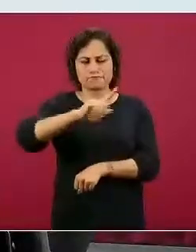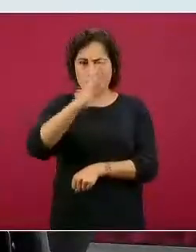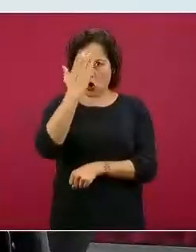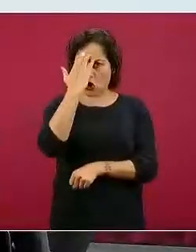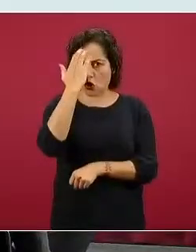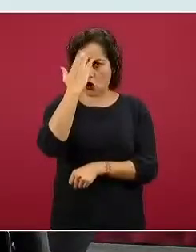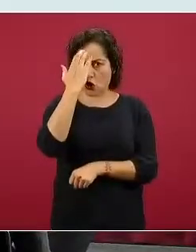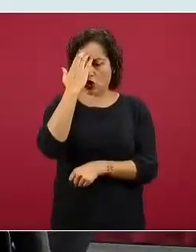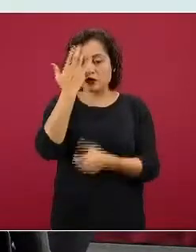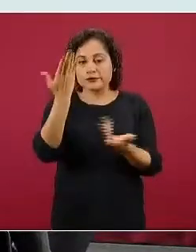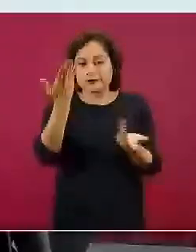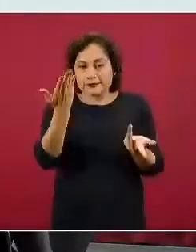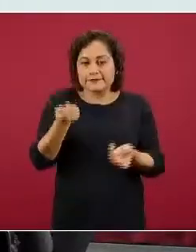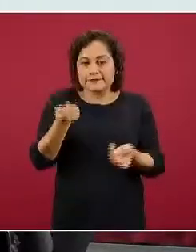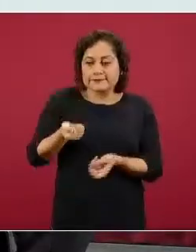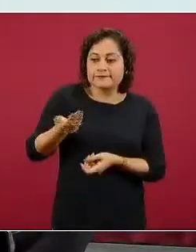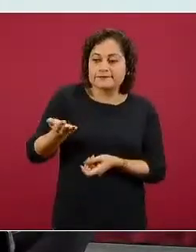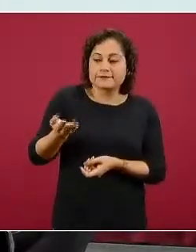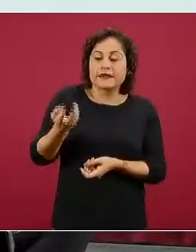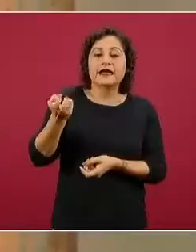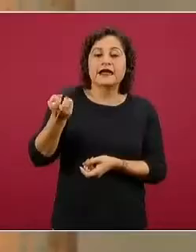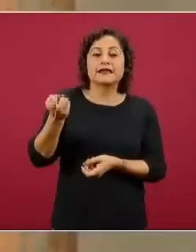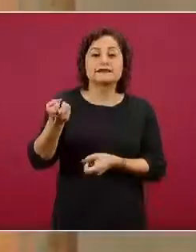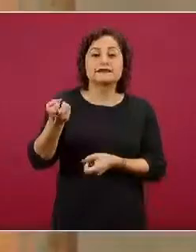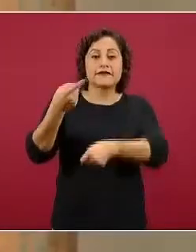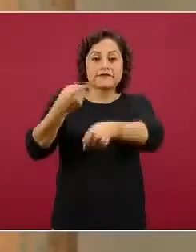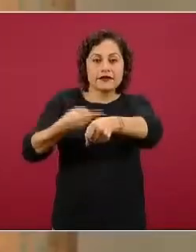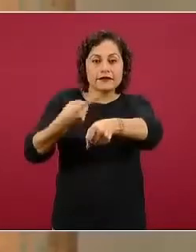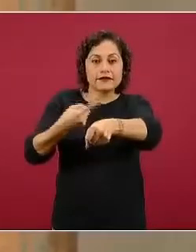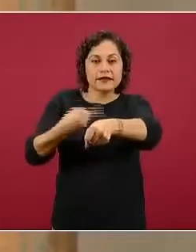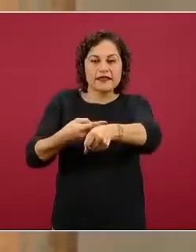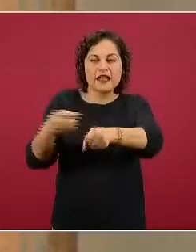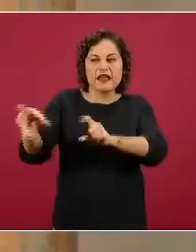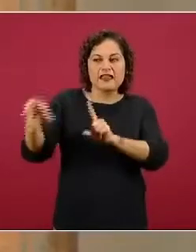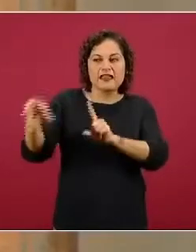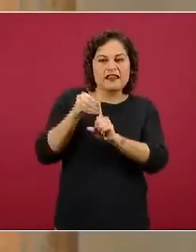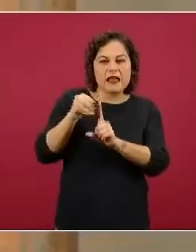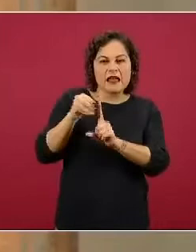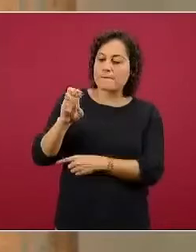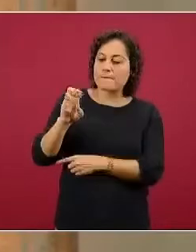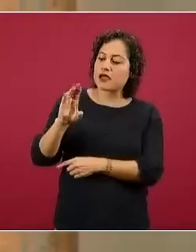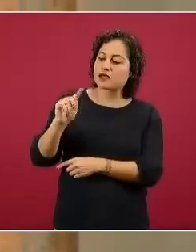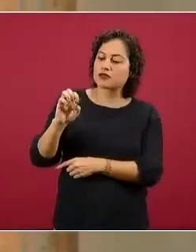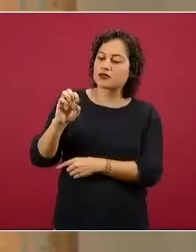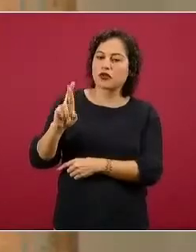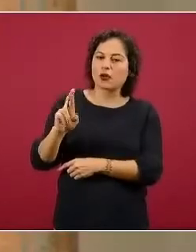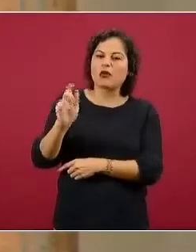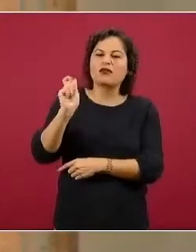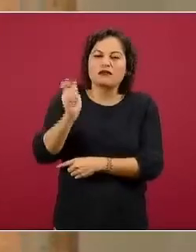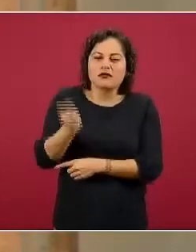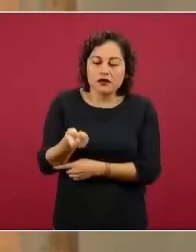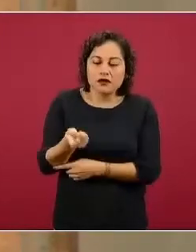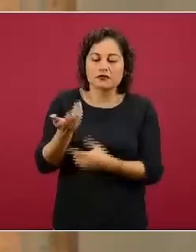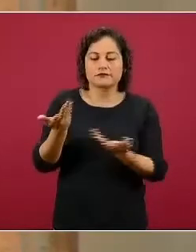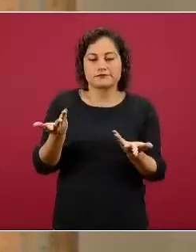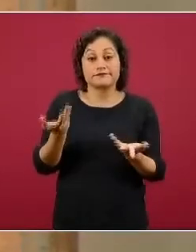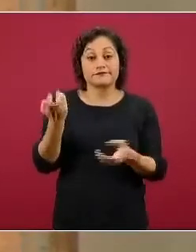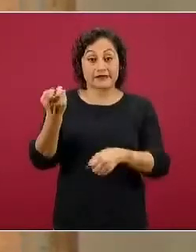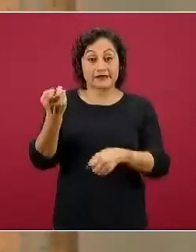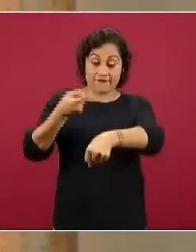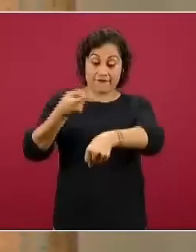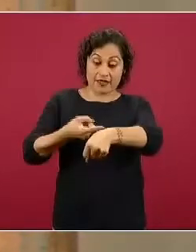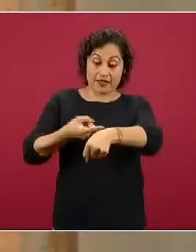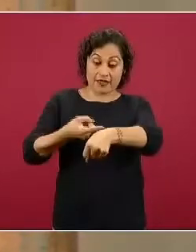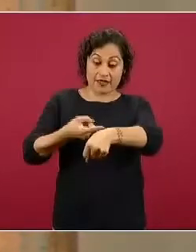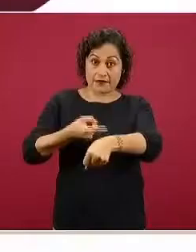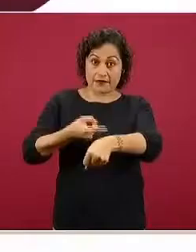la catalogamos como una enfermedad transmitida por vector. ¿Qué es esto? Es una enfermedad que